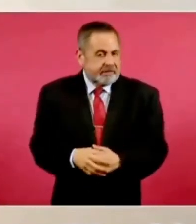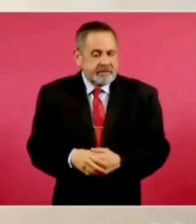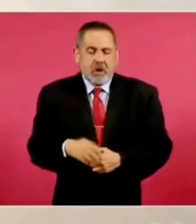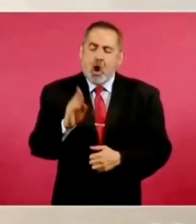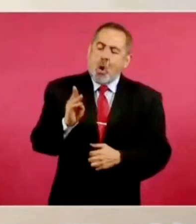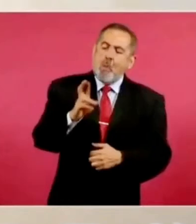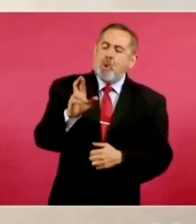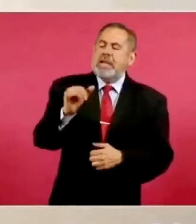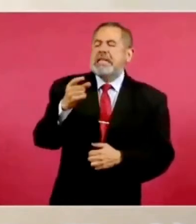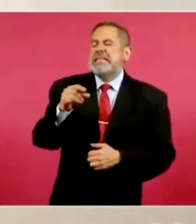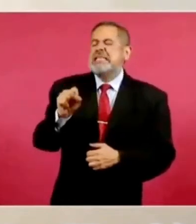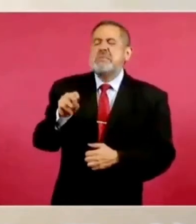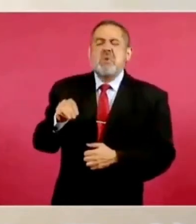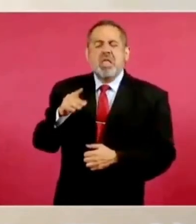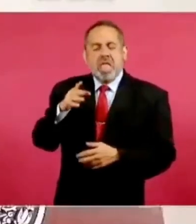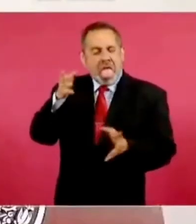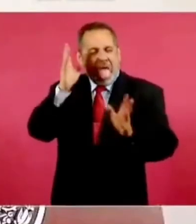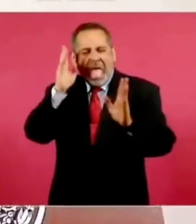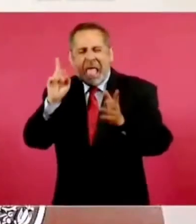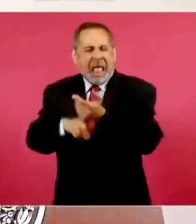borriquísimo,